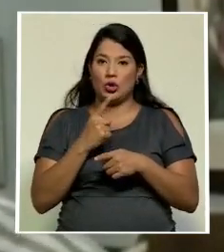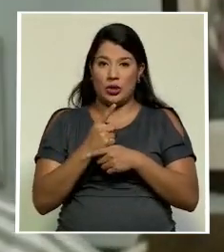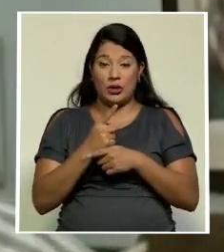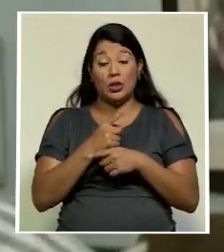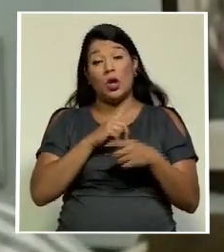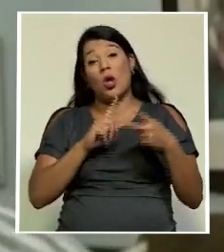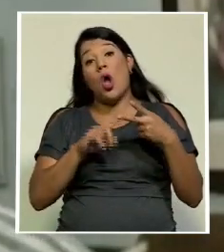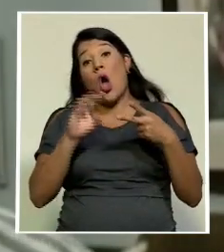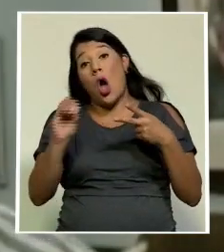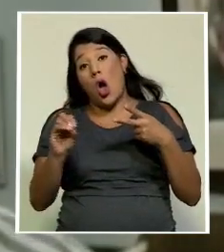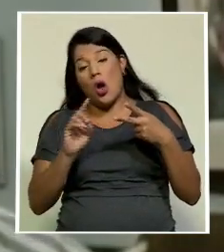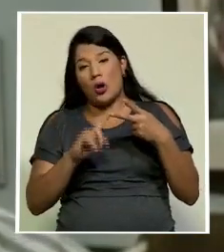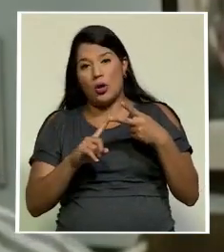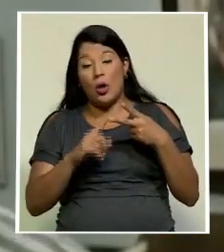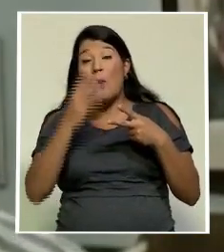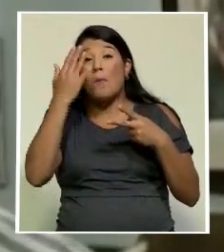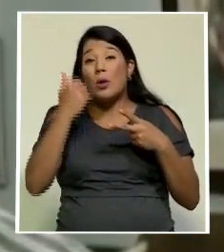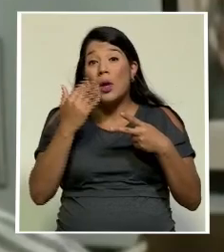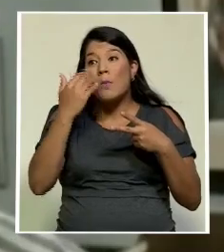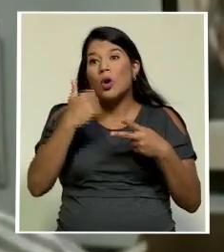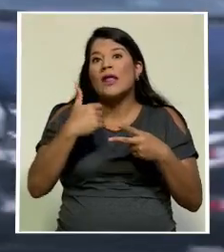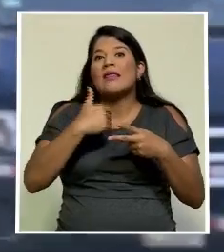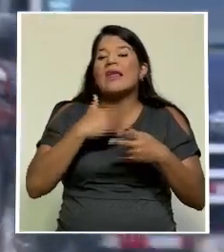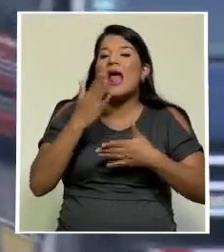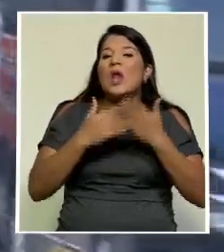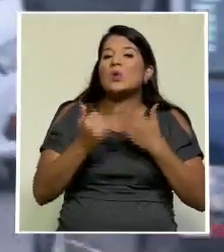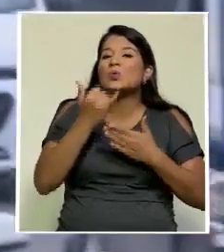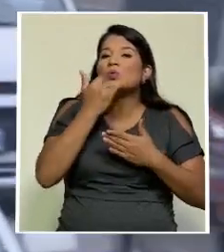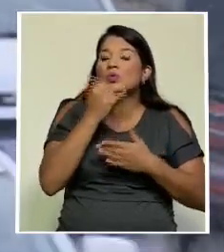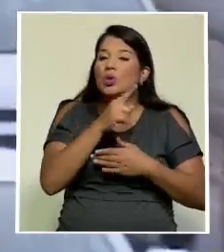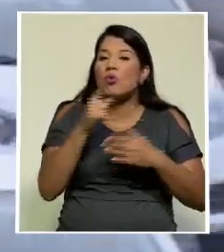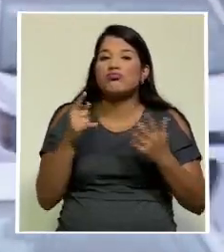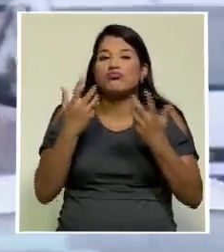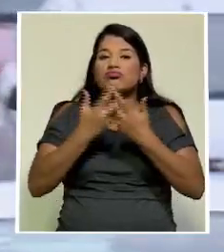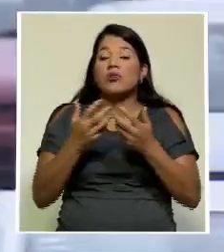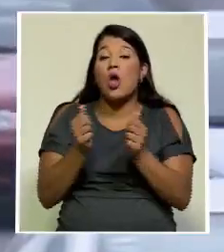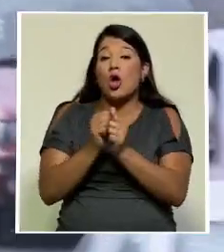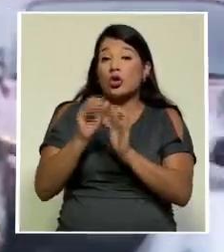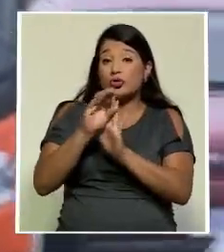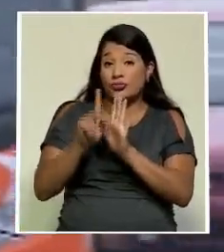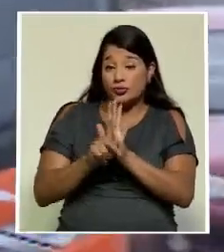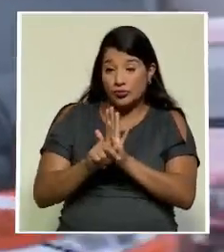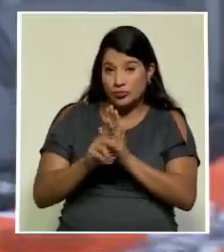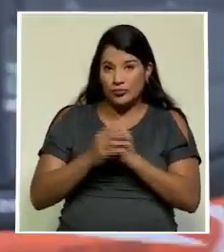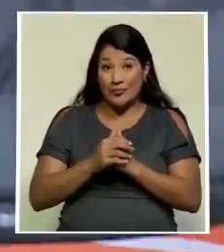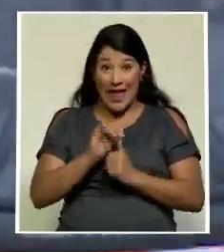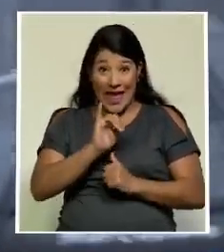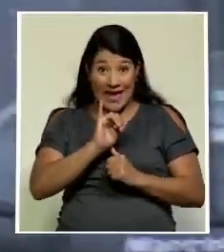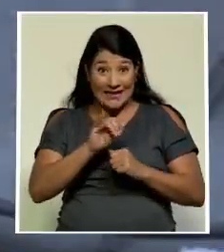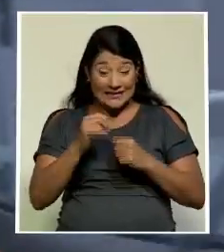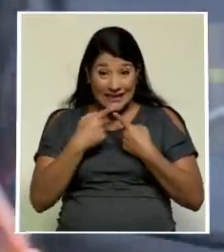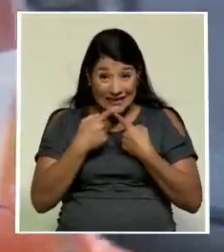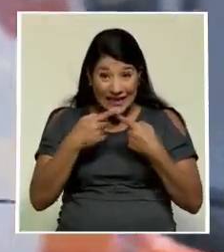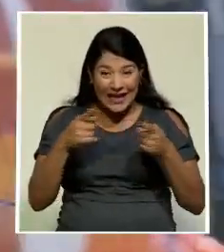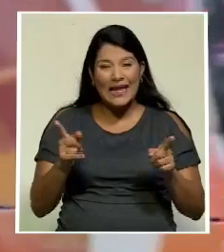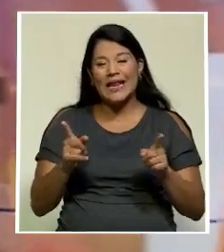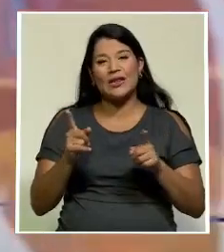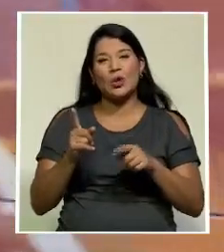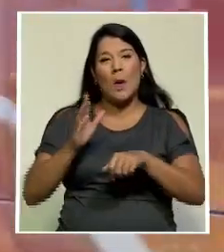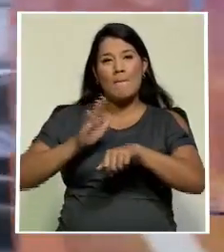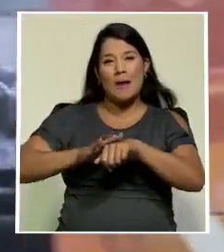o porque contiene vicios de inconstitucionalidad. Este decreto legislativo del marchamo fue recibido por el presidente apenas